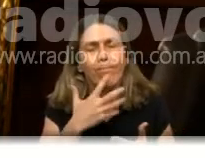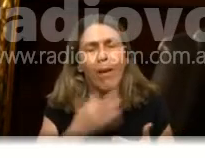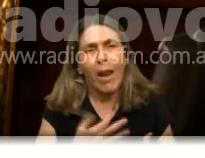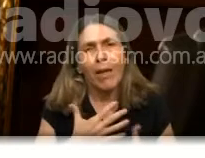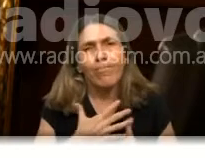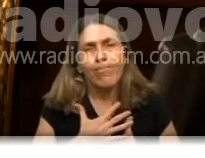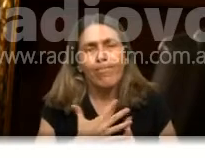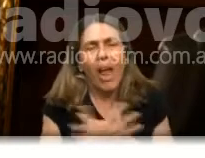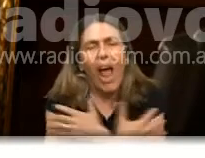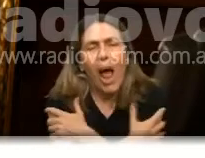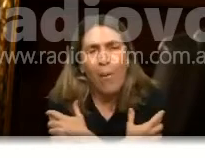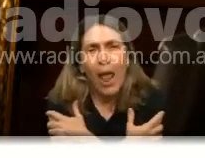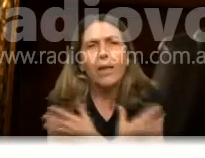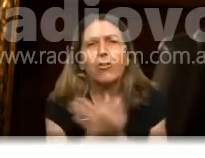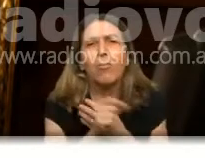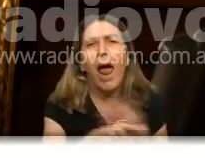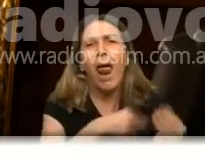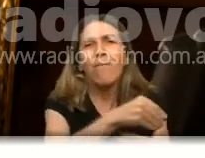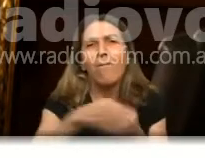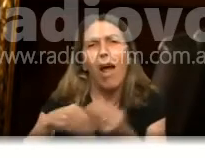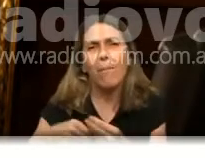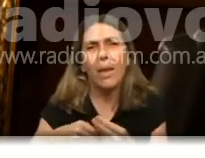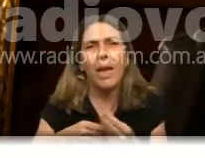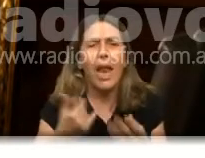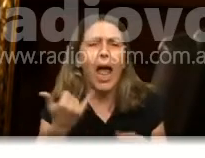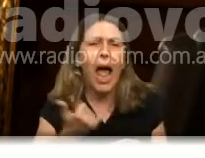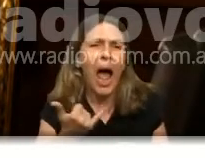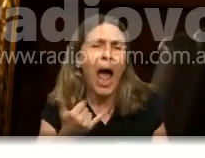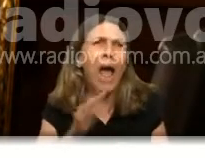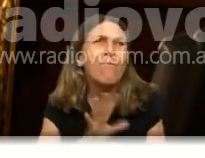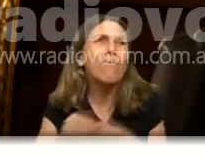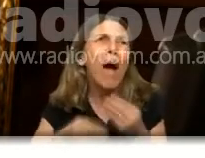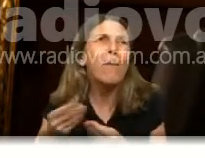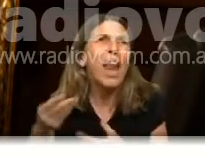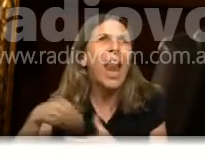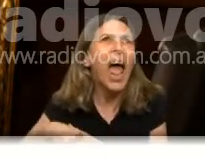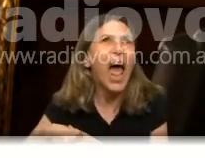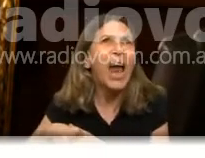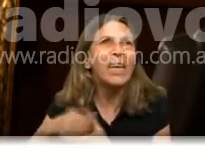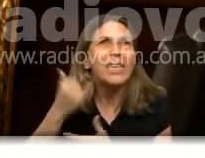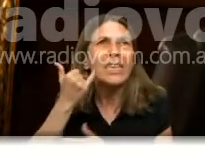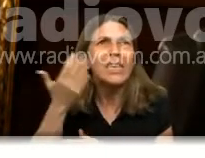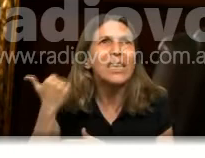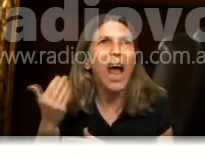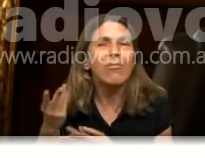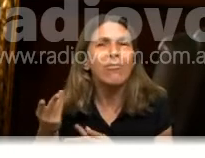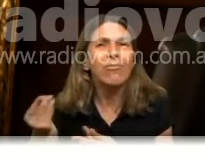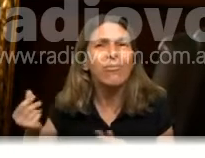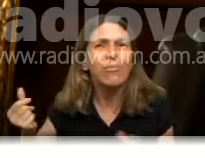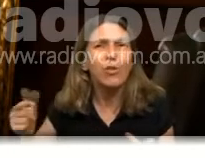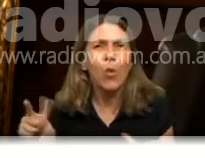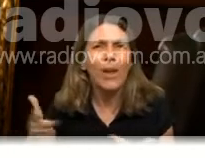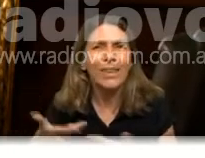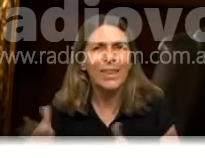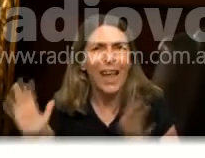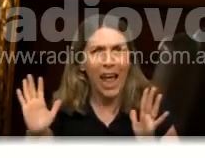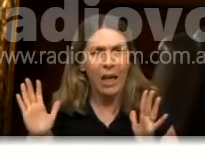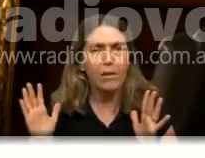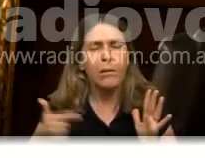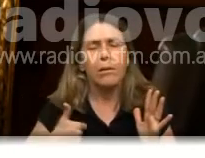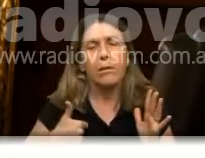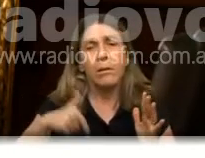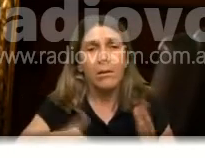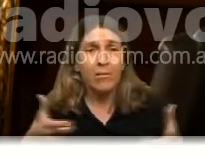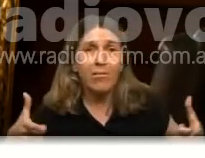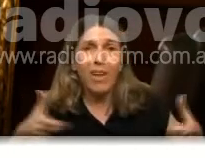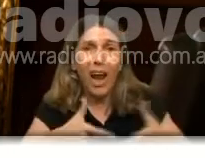enfrentan estas fiestas recordando a quienes ya no están que este reencuentro no nos haga olvidar el